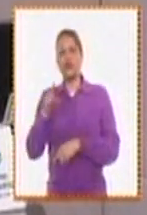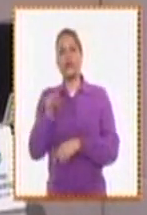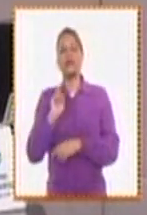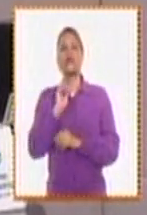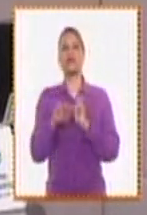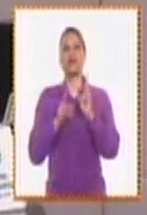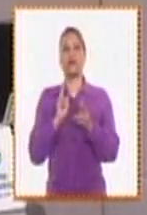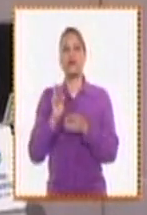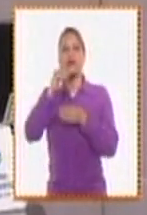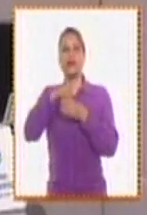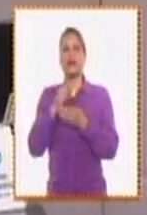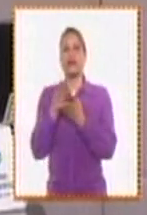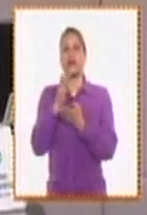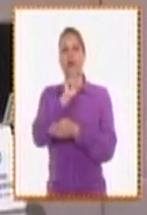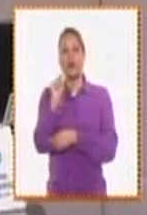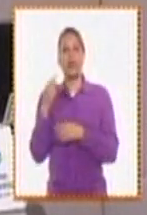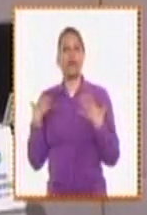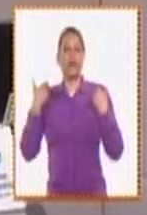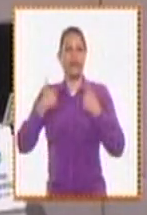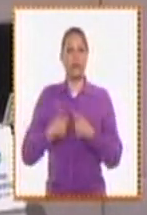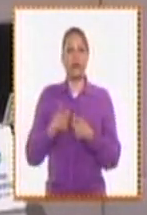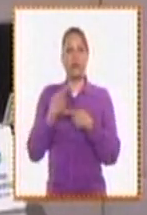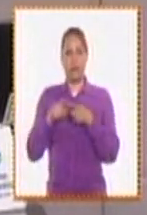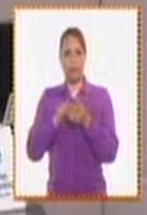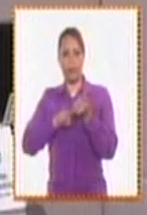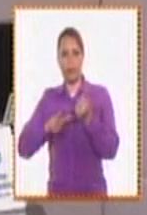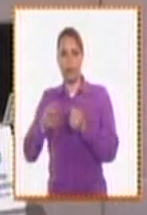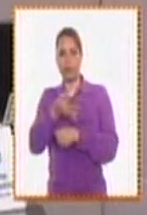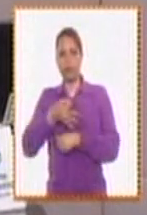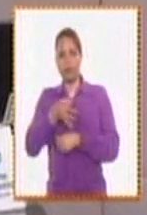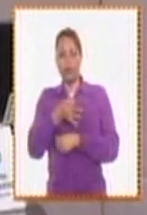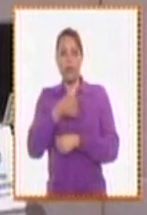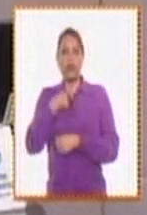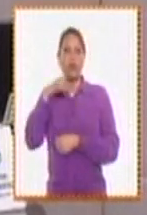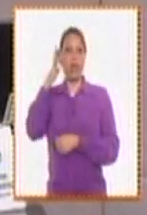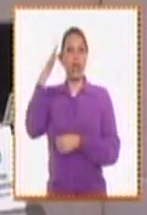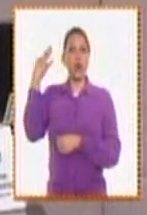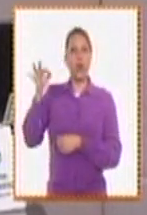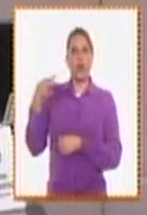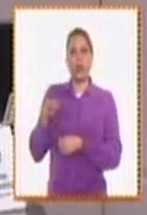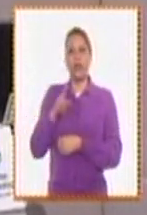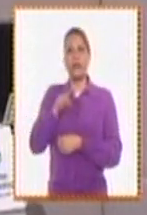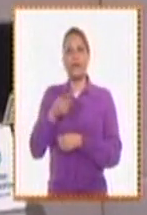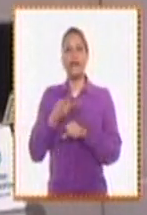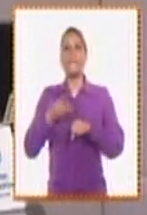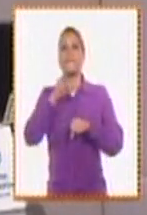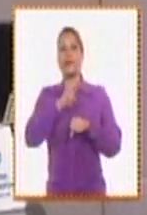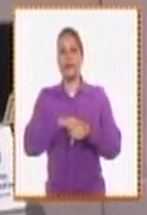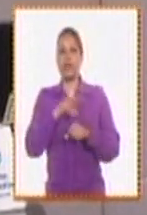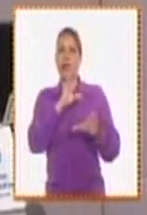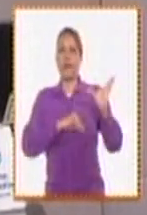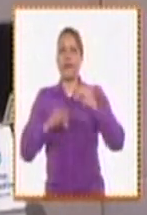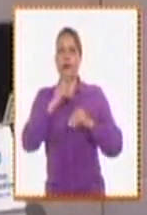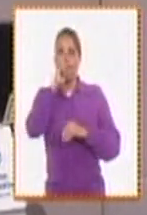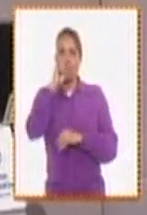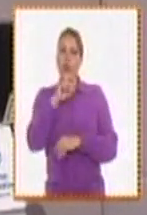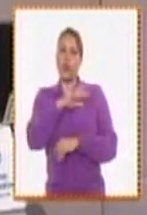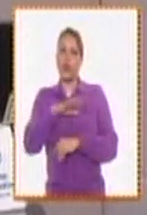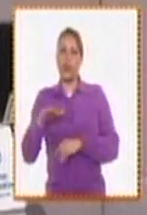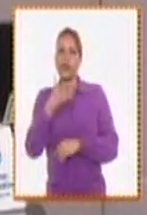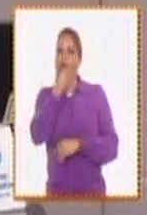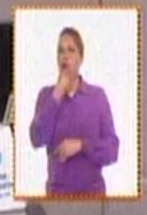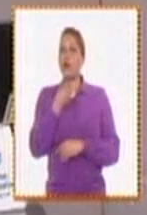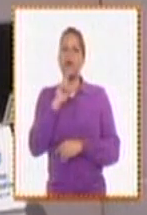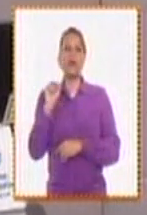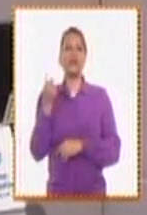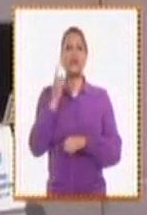a la escuela, a las direcciones municipales y provinciales, para sobre una lógica, para hacer prevención, no solo llegar al enfrentamiento